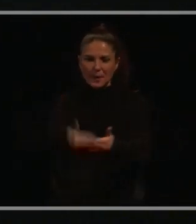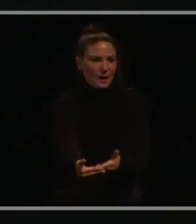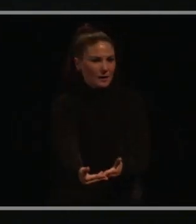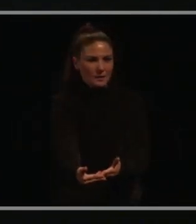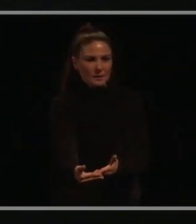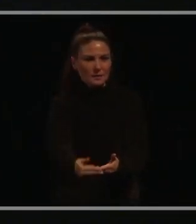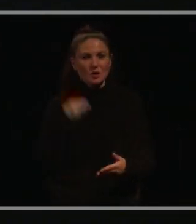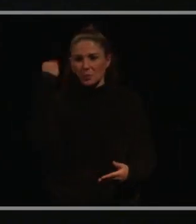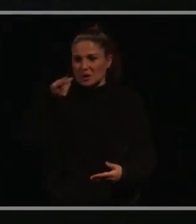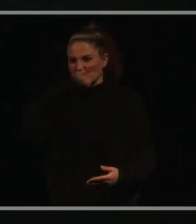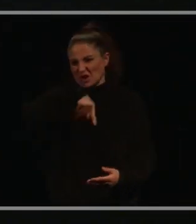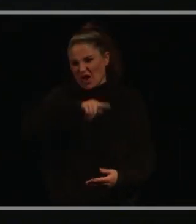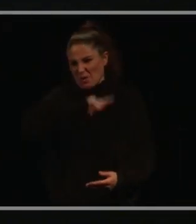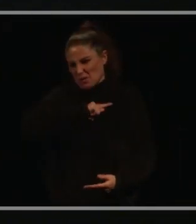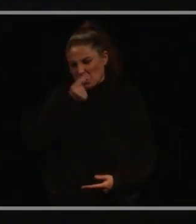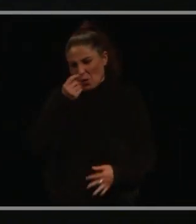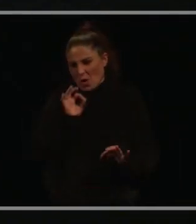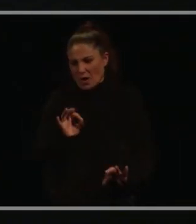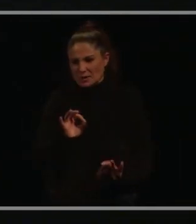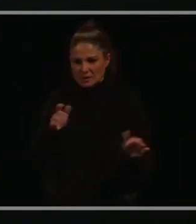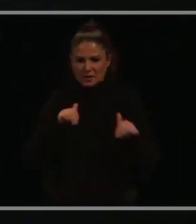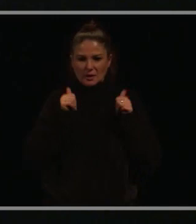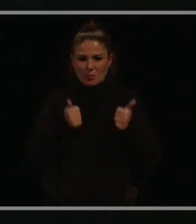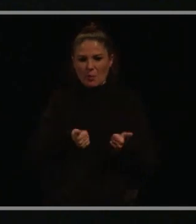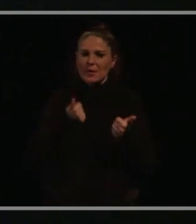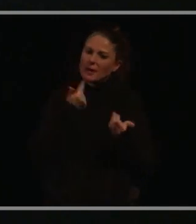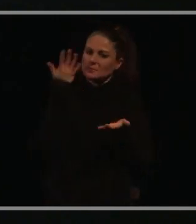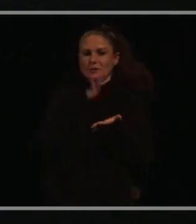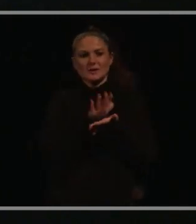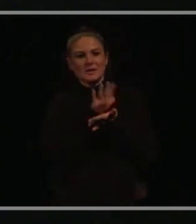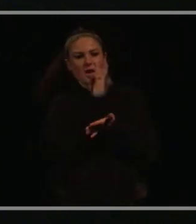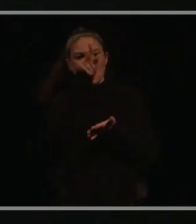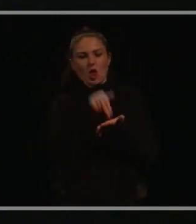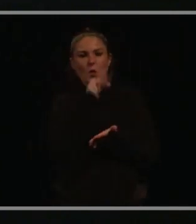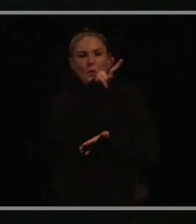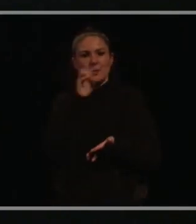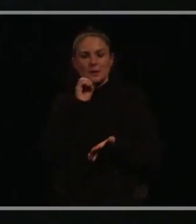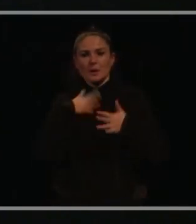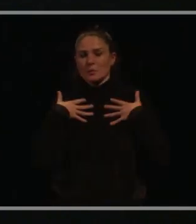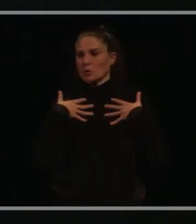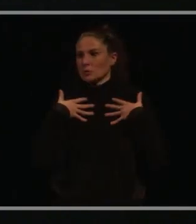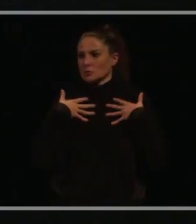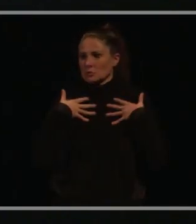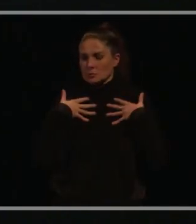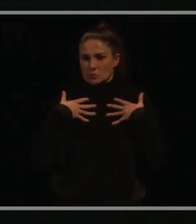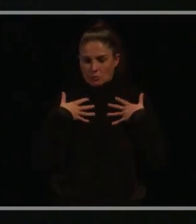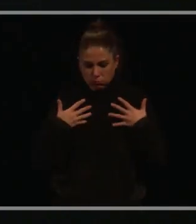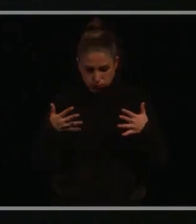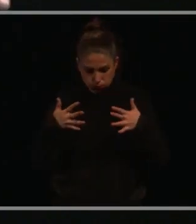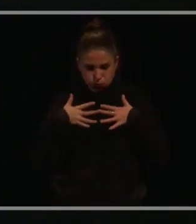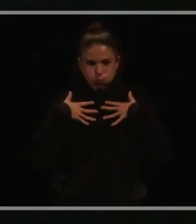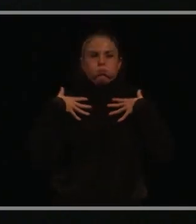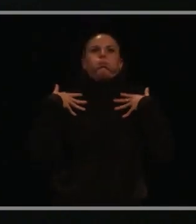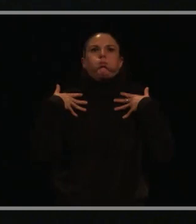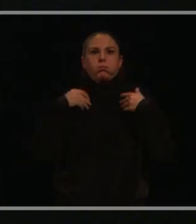Yo creo que todos nos hemos sentido un poco así, ¿no? Que hemos empezado pues, tan tranquilos el 2020 y de repente nos ha llegado encima la pandemia, ¿no?